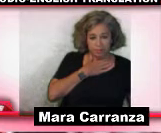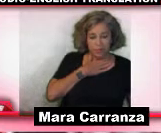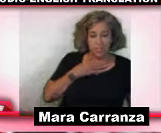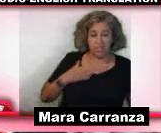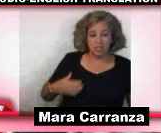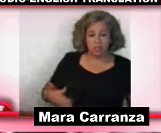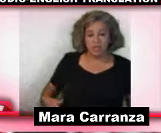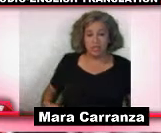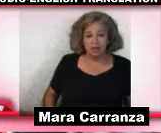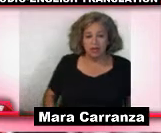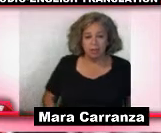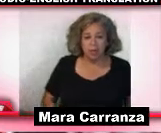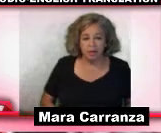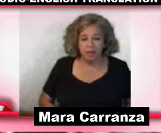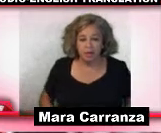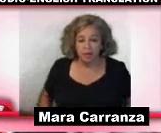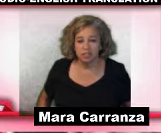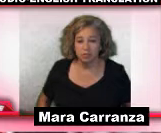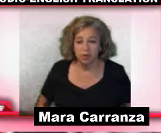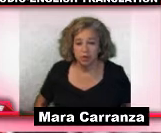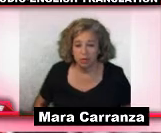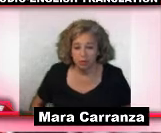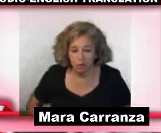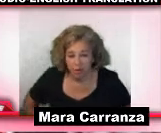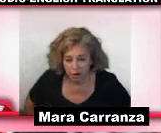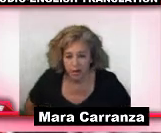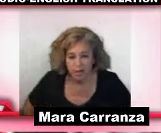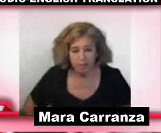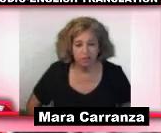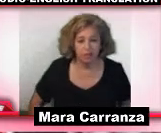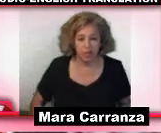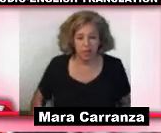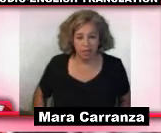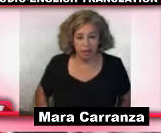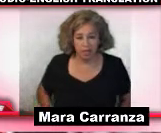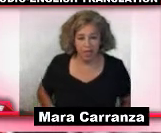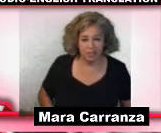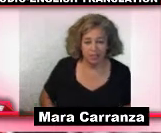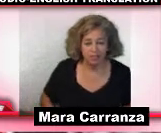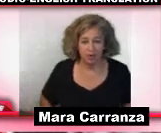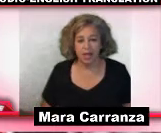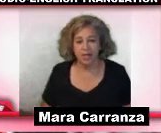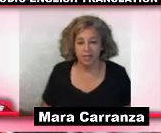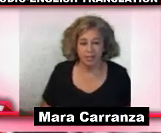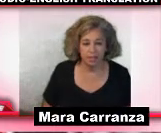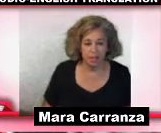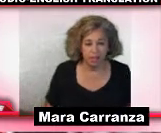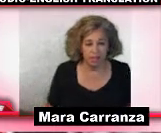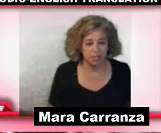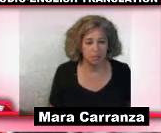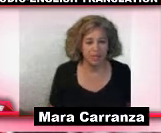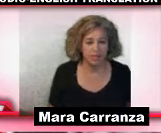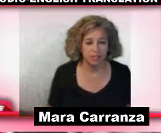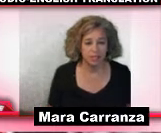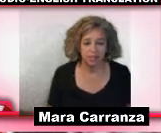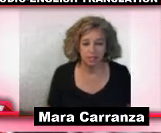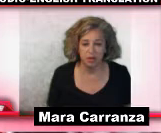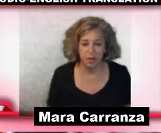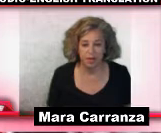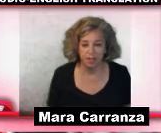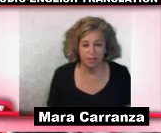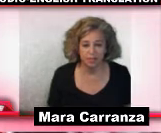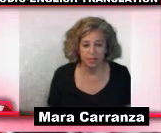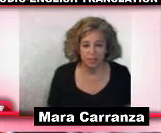Estados Unidos. So Marcelo Ebrard spoke regarding the massive raids against Mexicans in